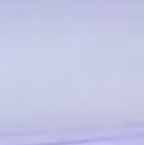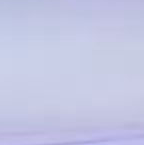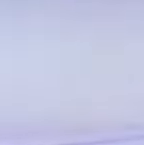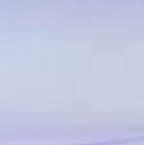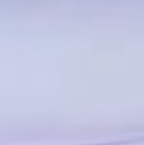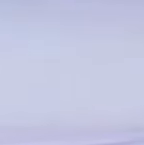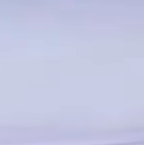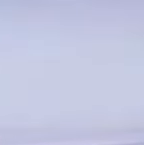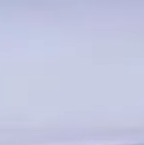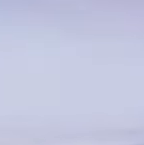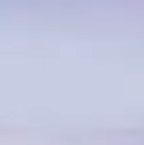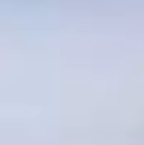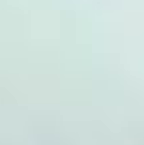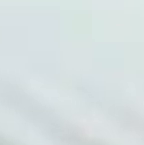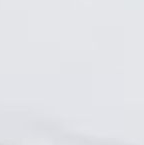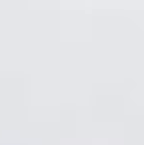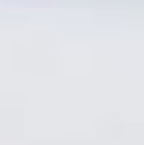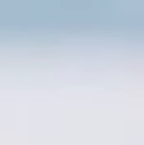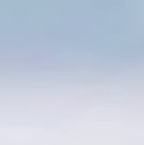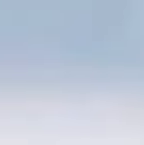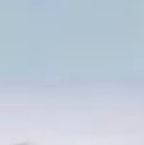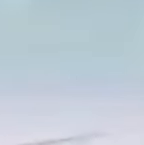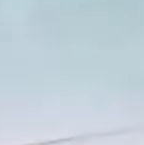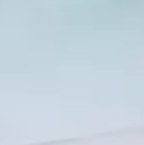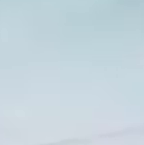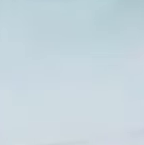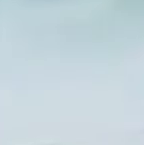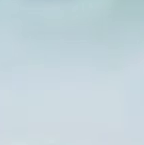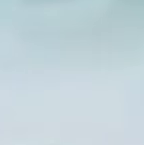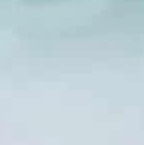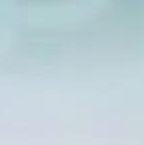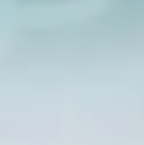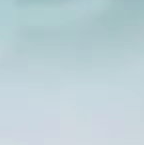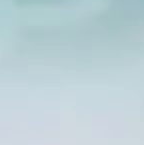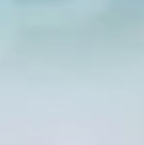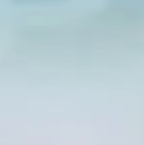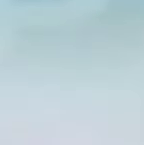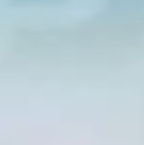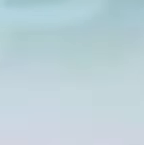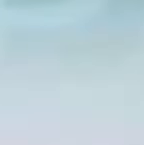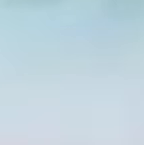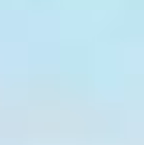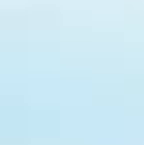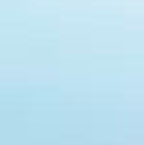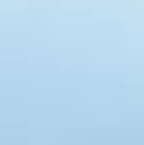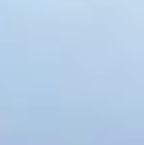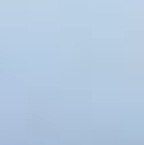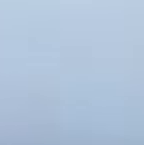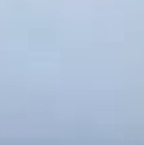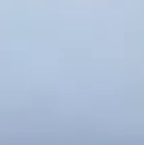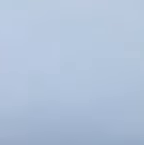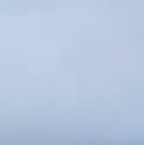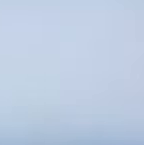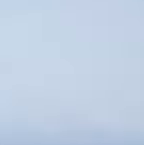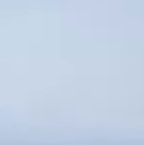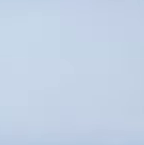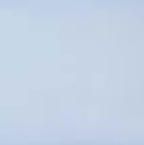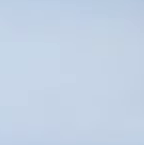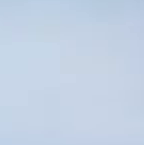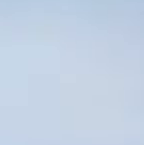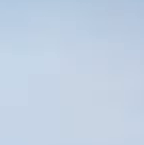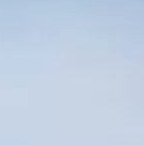Martínez, Partido de la Liberación Dominicana. Leonel Fernández, Partido La Fuerza del Pueblo. Y Luis